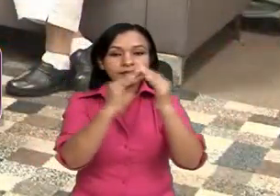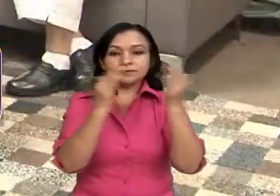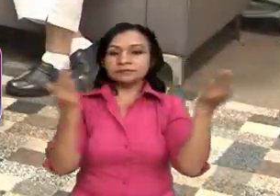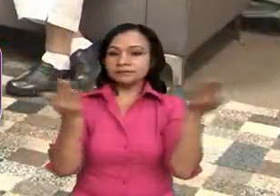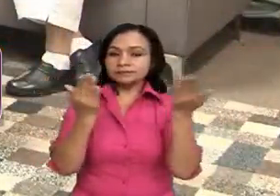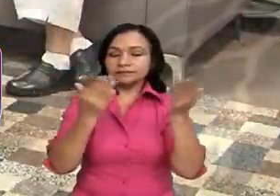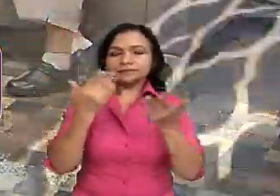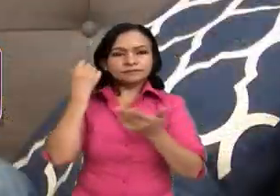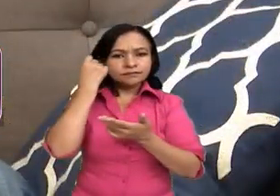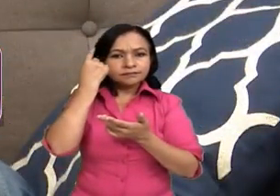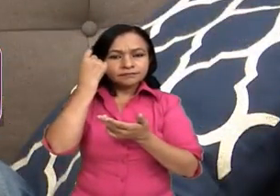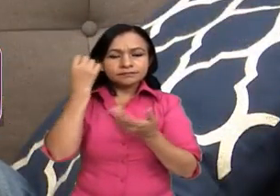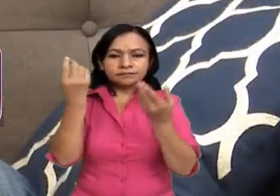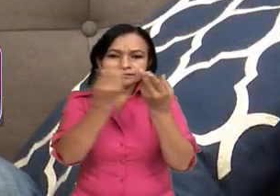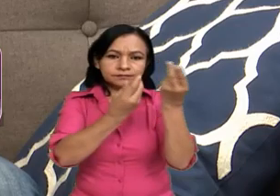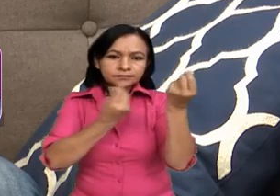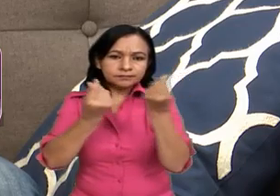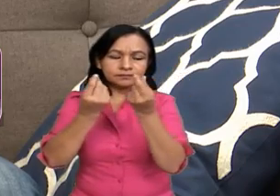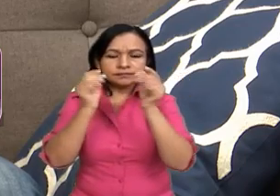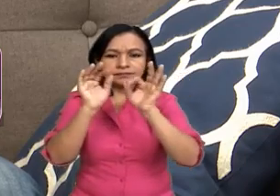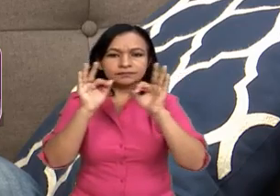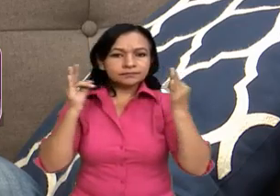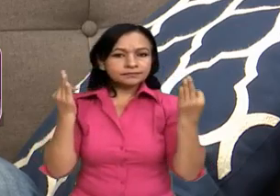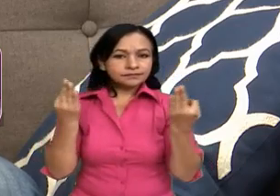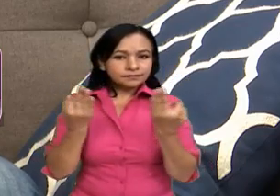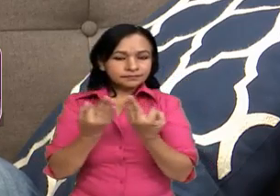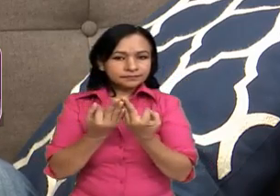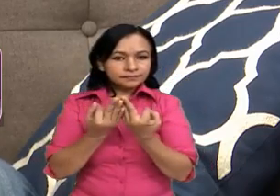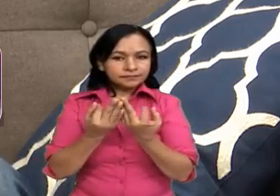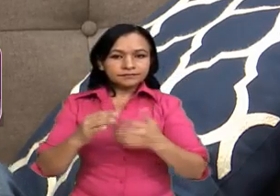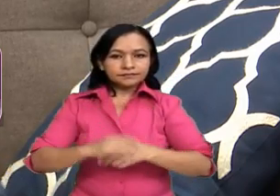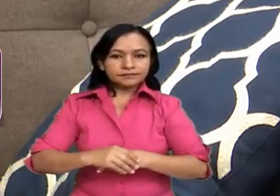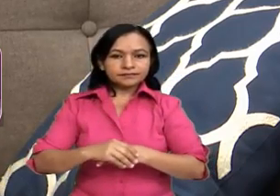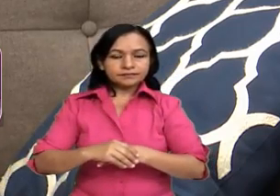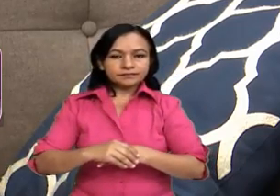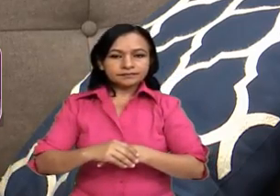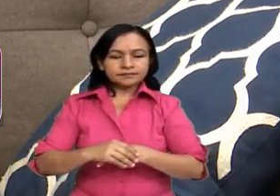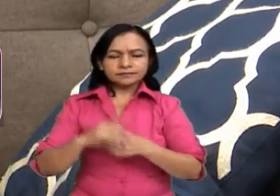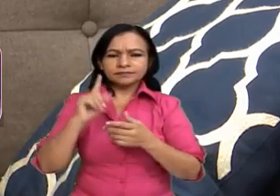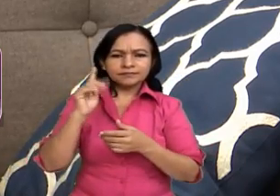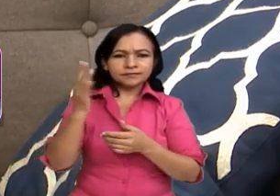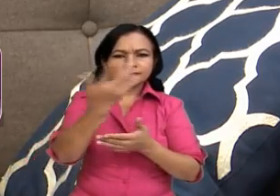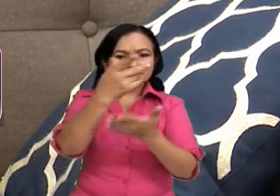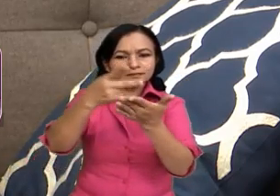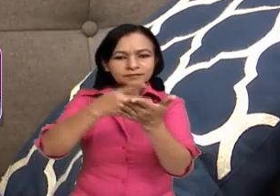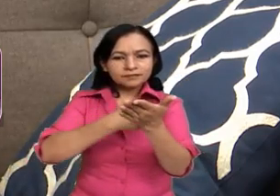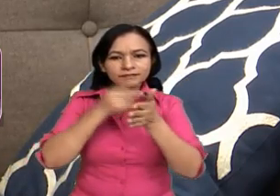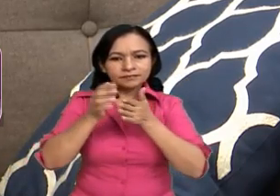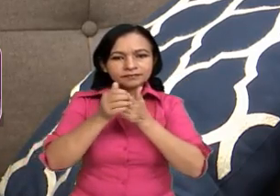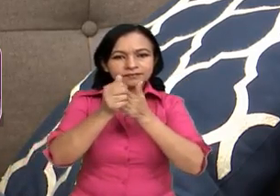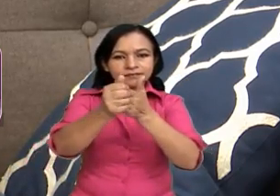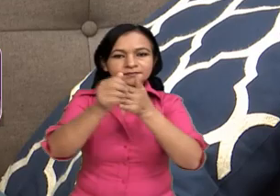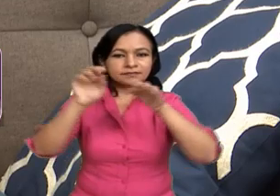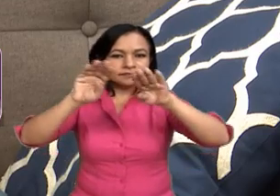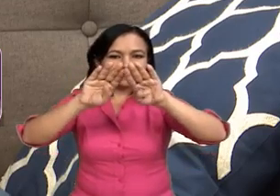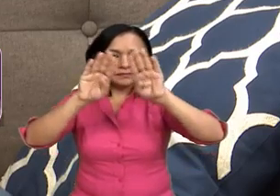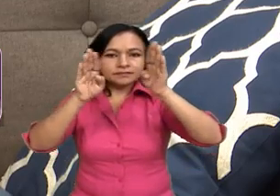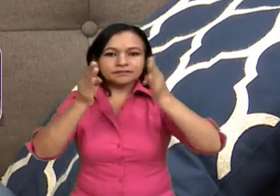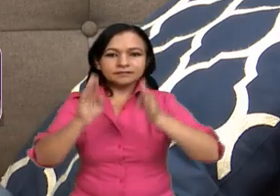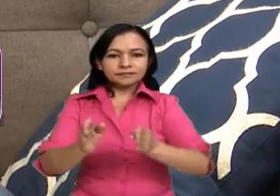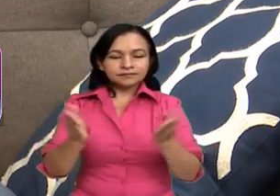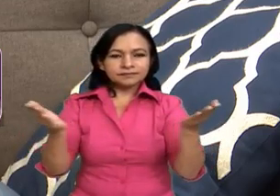cuando se habla de economía familiar y es que realmente se pivotean todos los proyectos a partir de las mujeres? Así